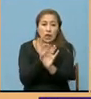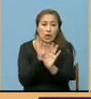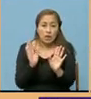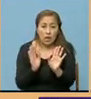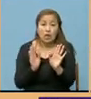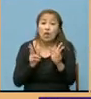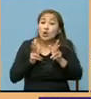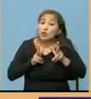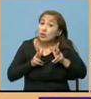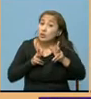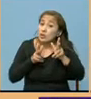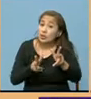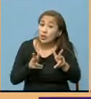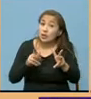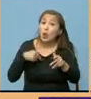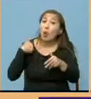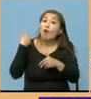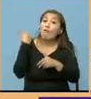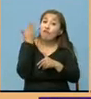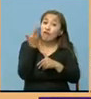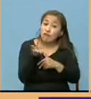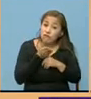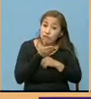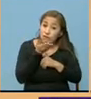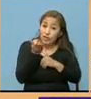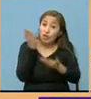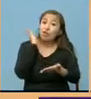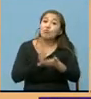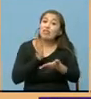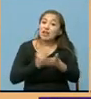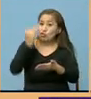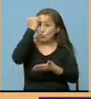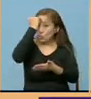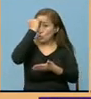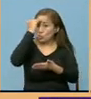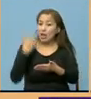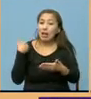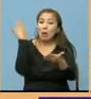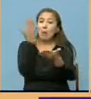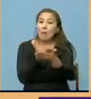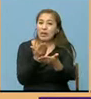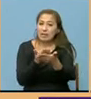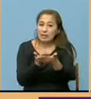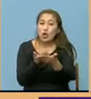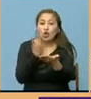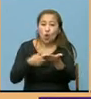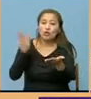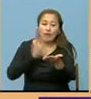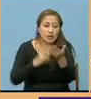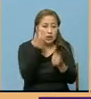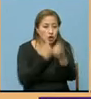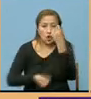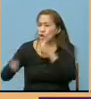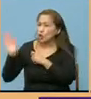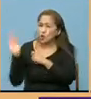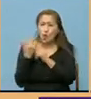no estoy diciendo que me voy a acoger a este derecho constitucional que tengo presentar un recurso de revisión con toda